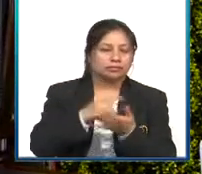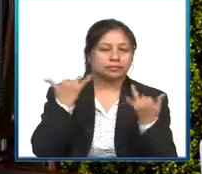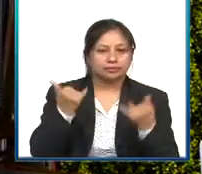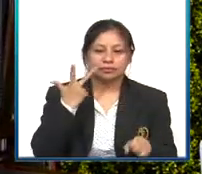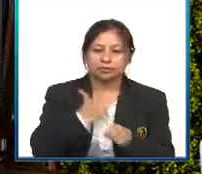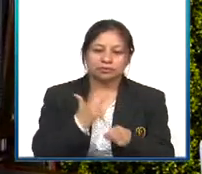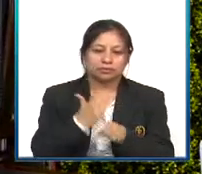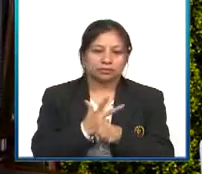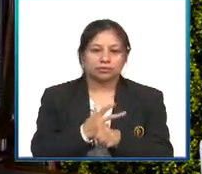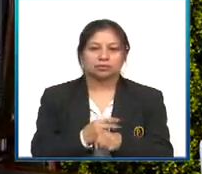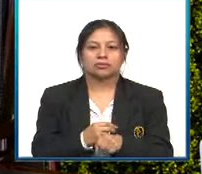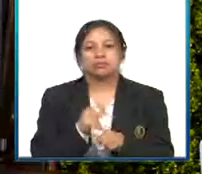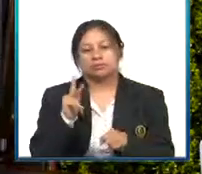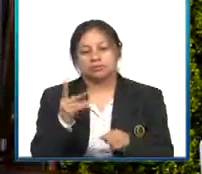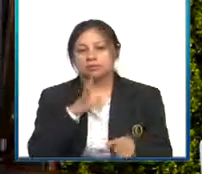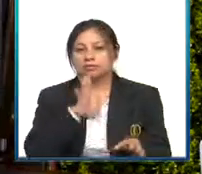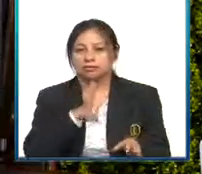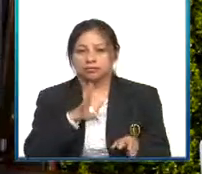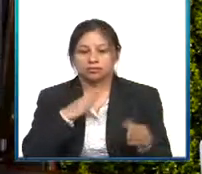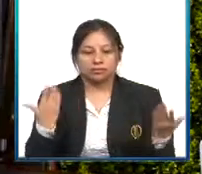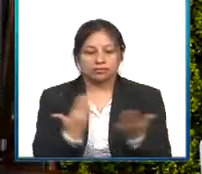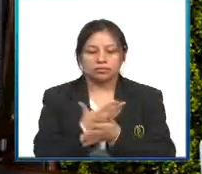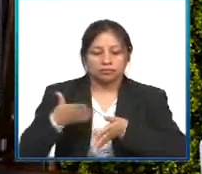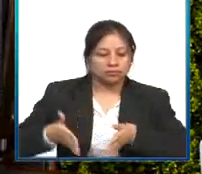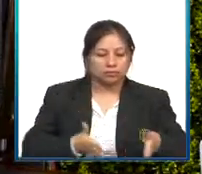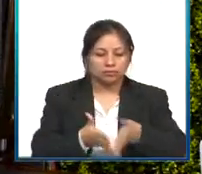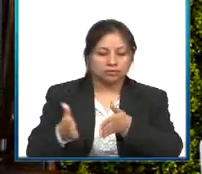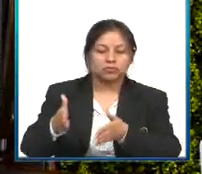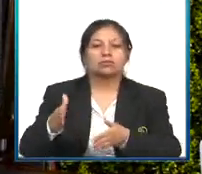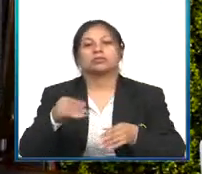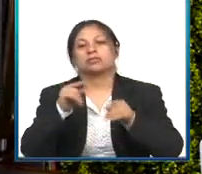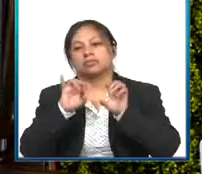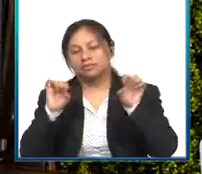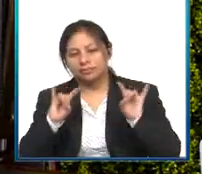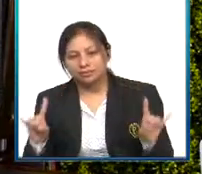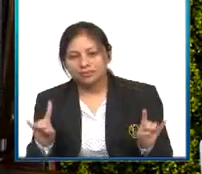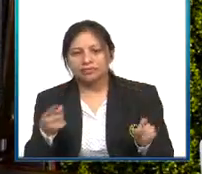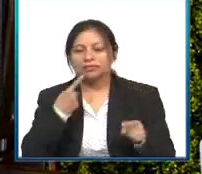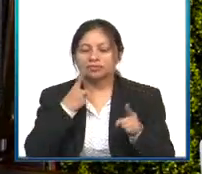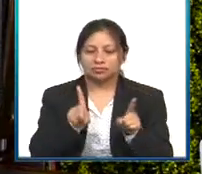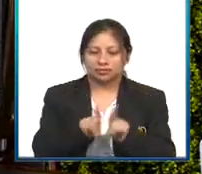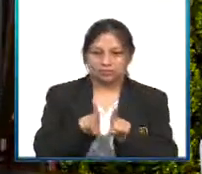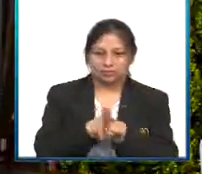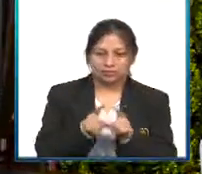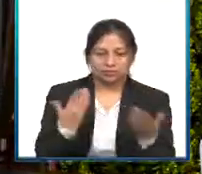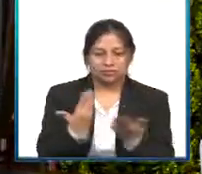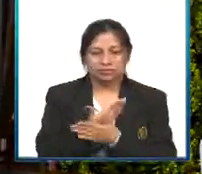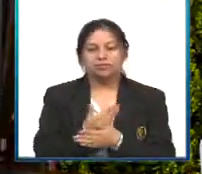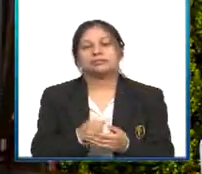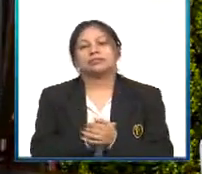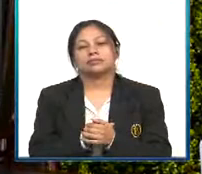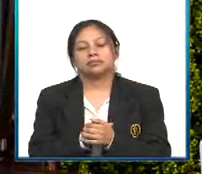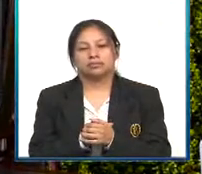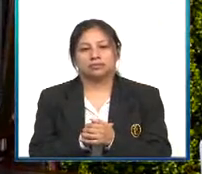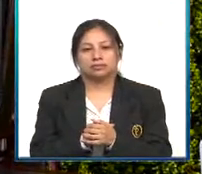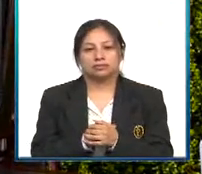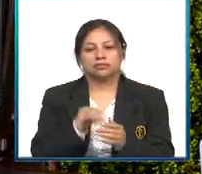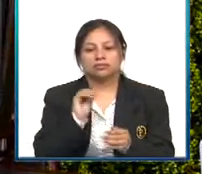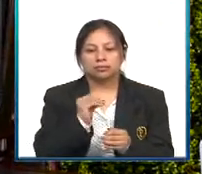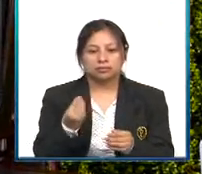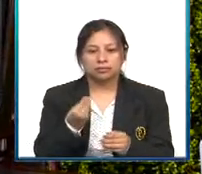en Guatemala. Tenemos ahorita una nueva ruta para Los Ángeles, una nueva ruta a Nueva York, una nueva ruta para Washington, y